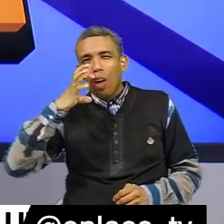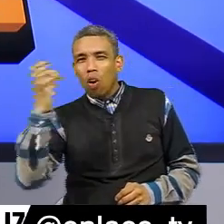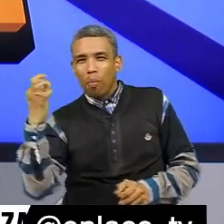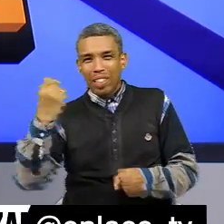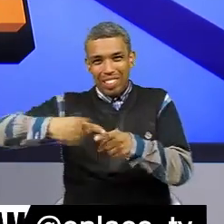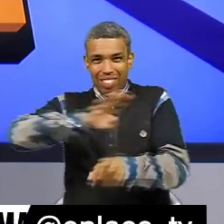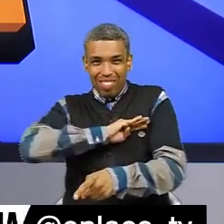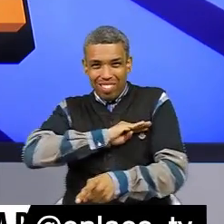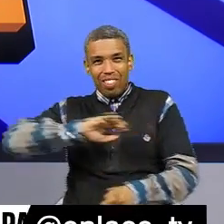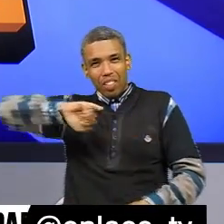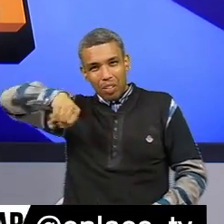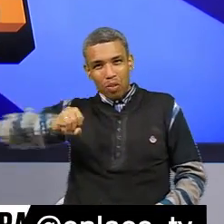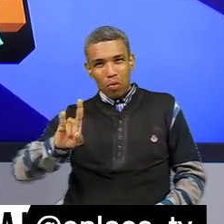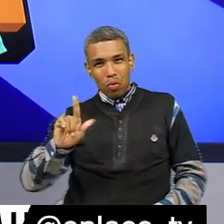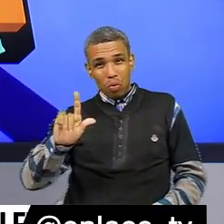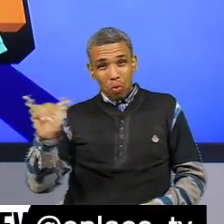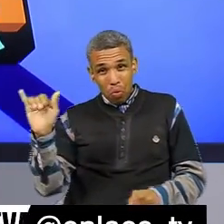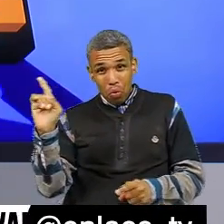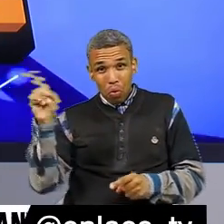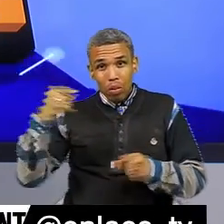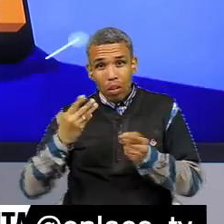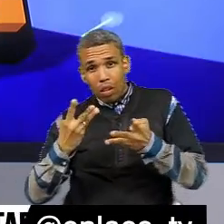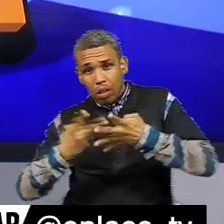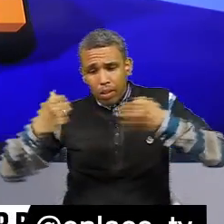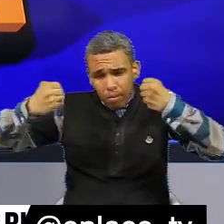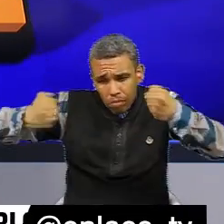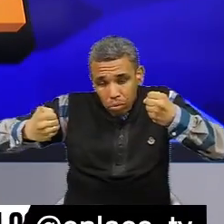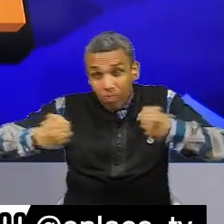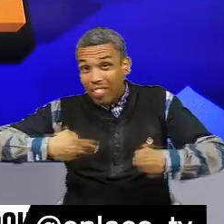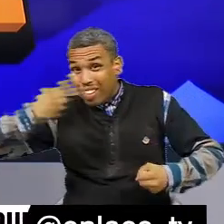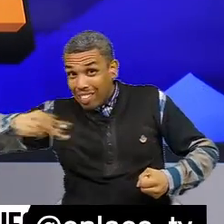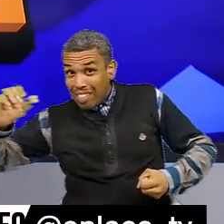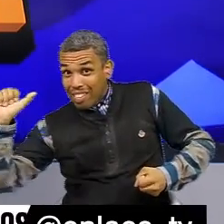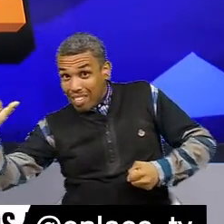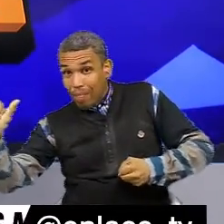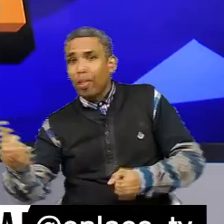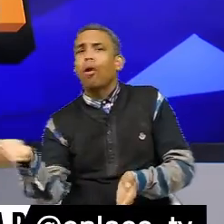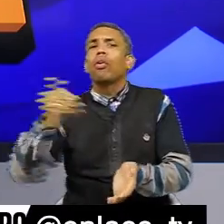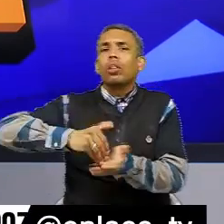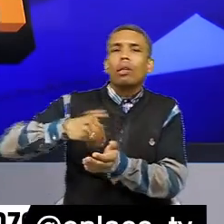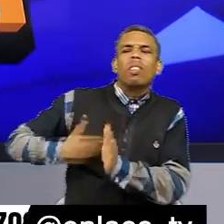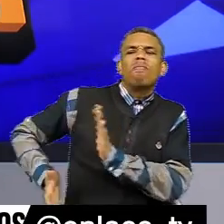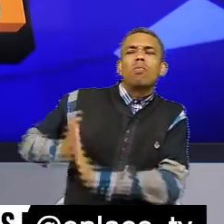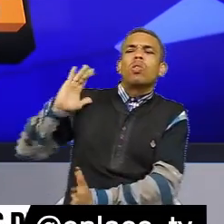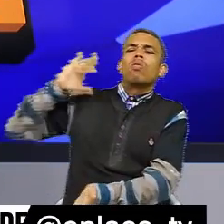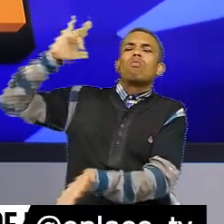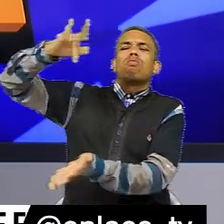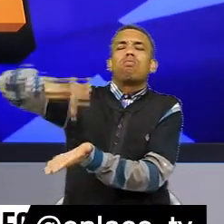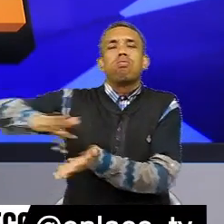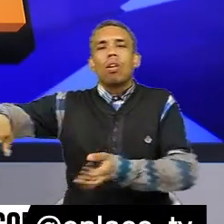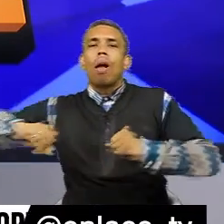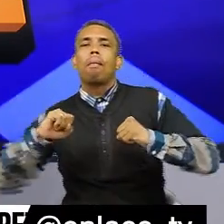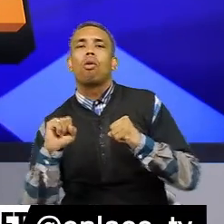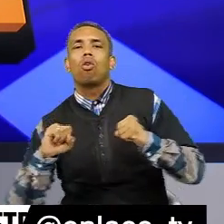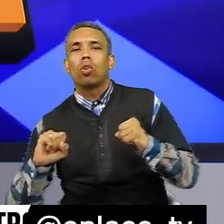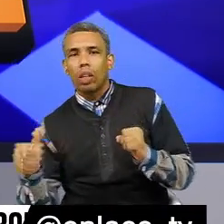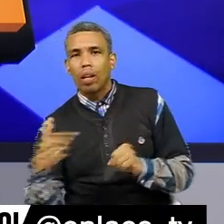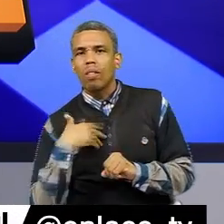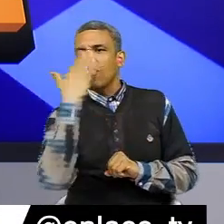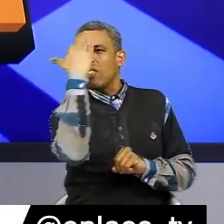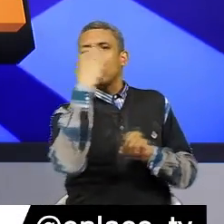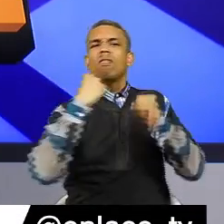realiza protesta de nuevo, se encadena frente a la Corte Suprema de Justicia y hoy inicia nuevamente una huelga de hambre exigiendo la